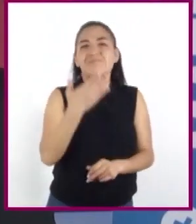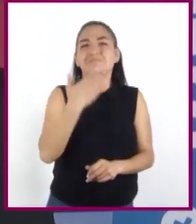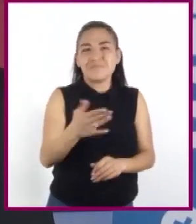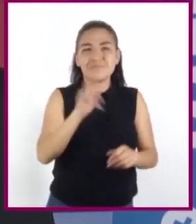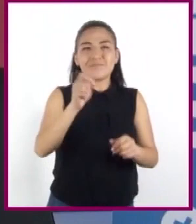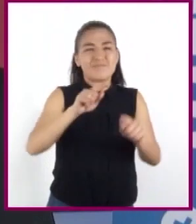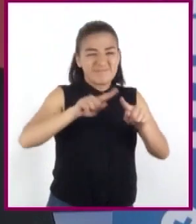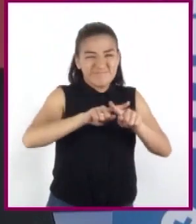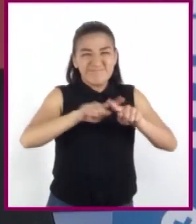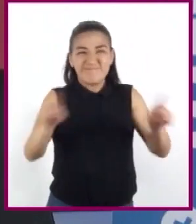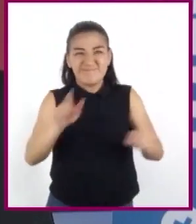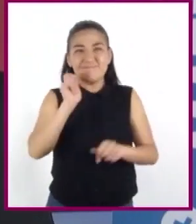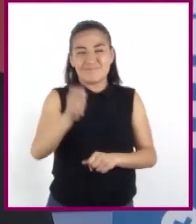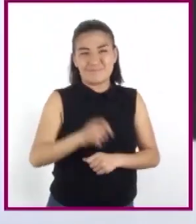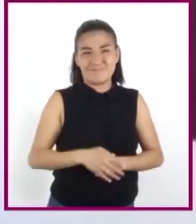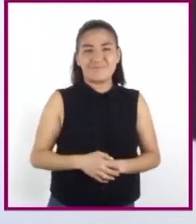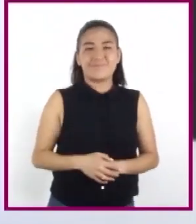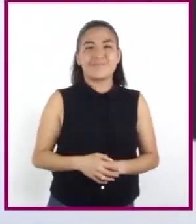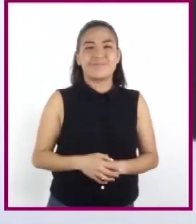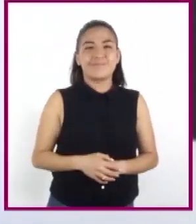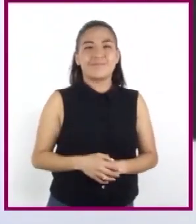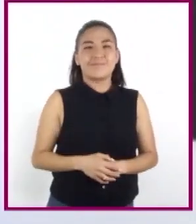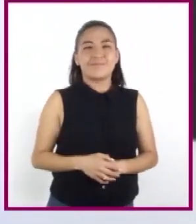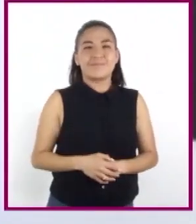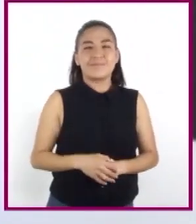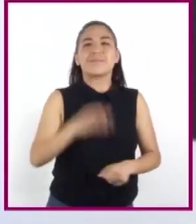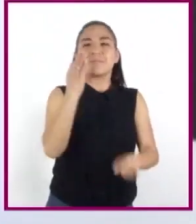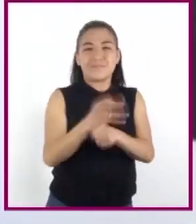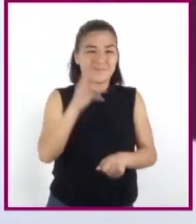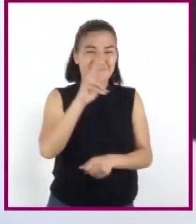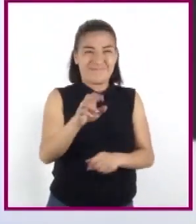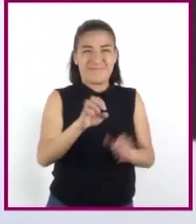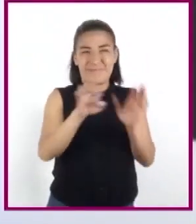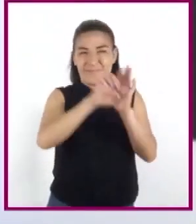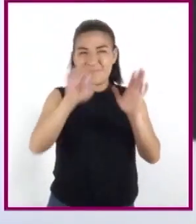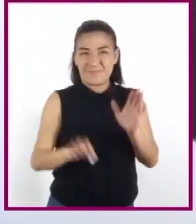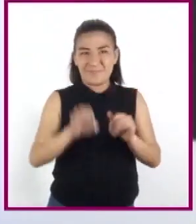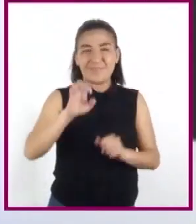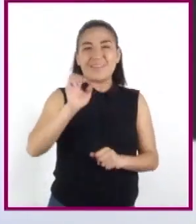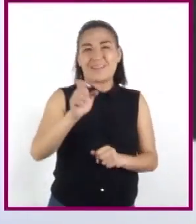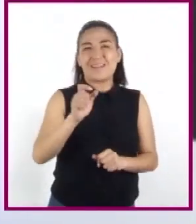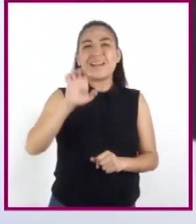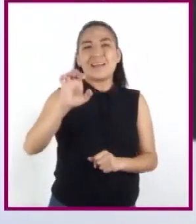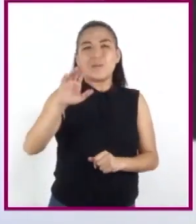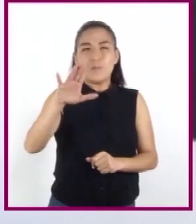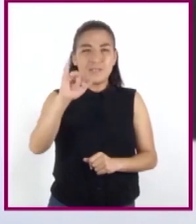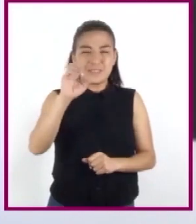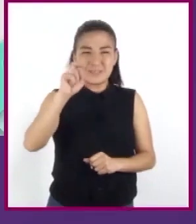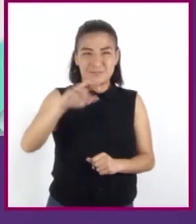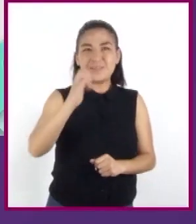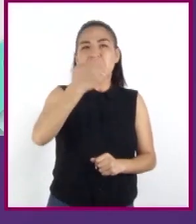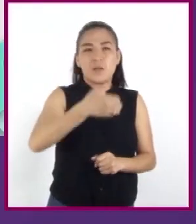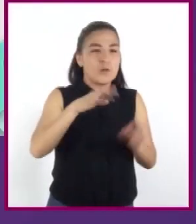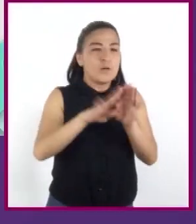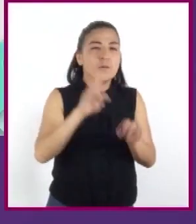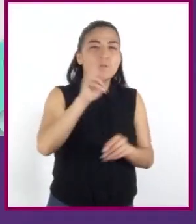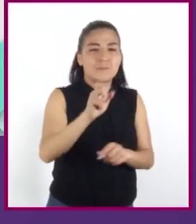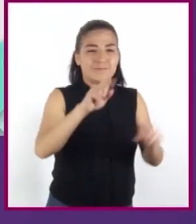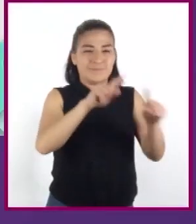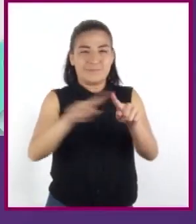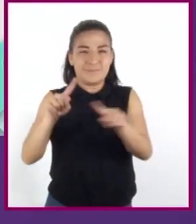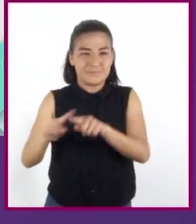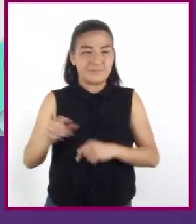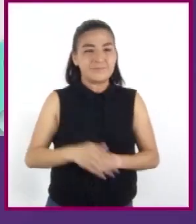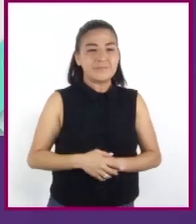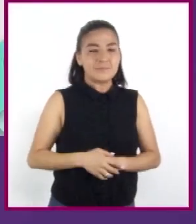contexto diferente. Adelante. Aquí tenemos un ejemplo de ecuación utilizando binomios conjugados. Procedemos